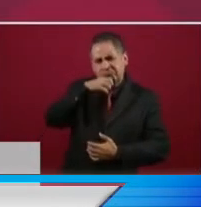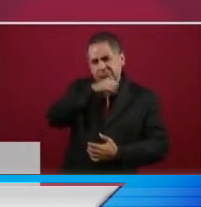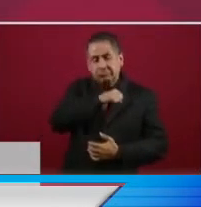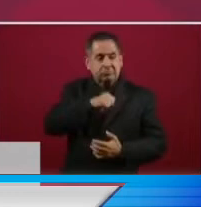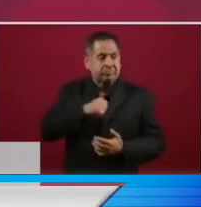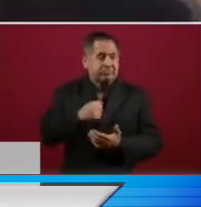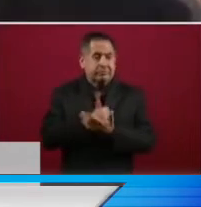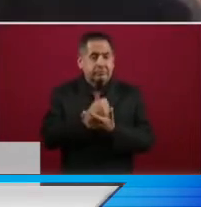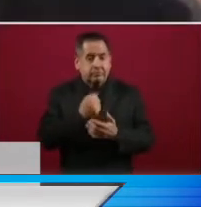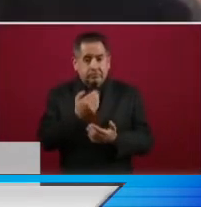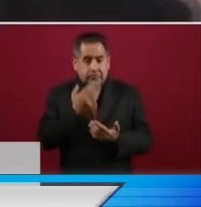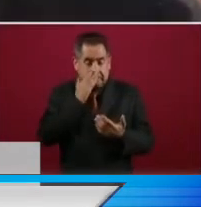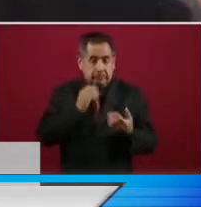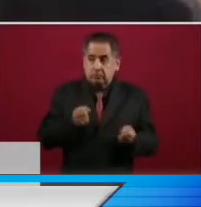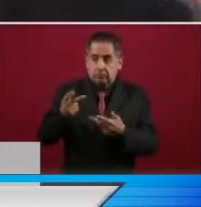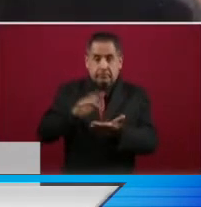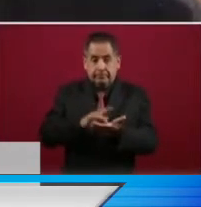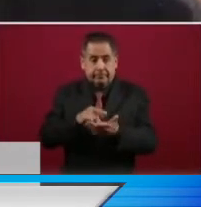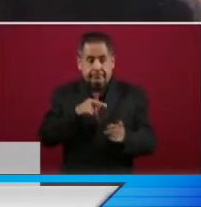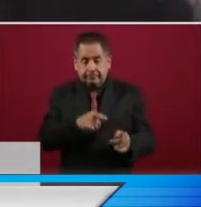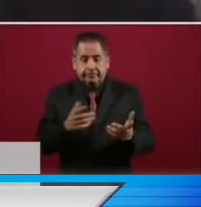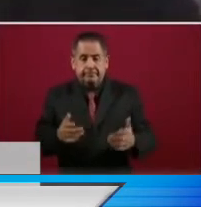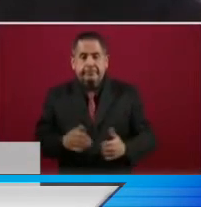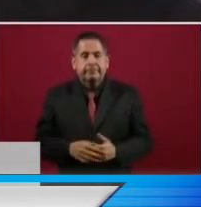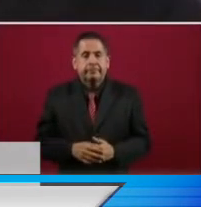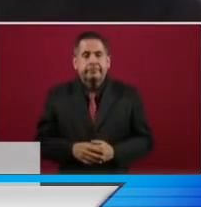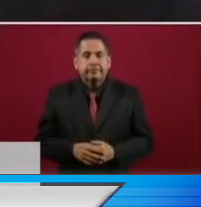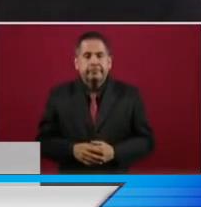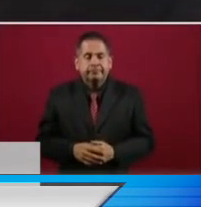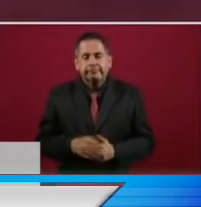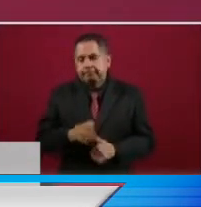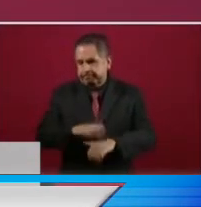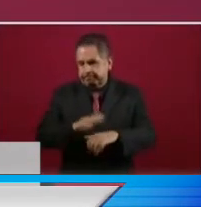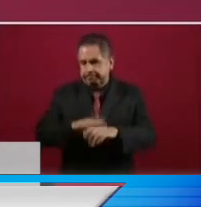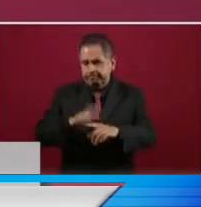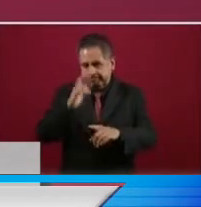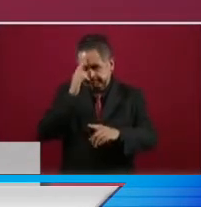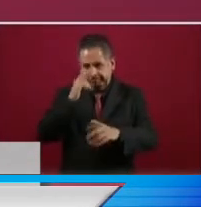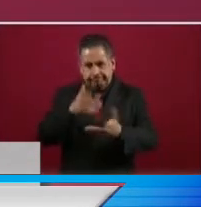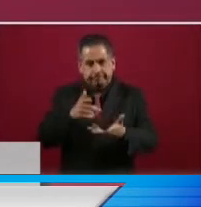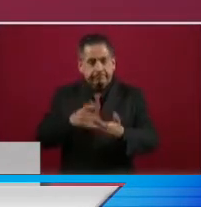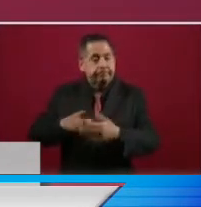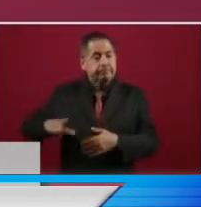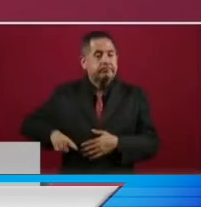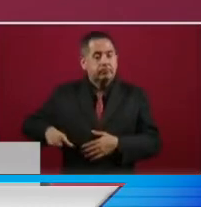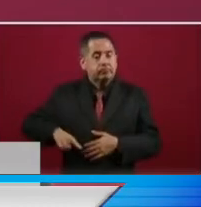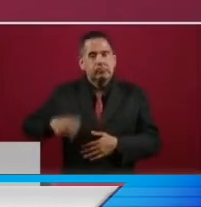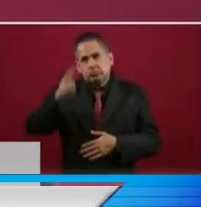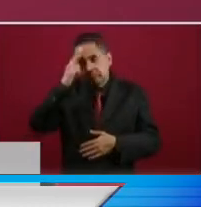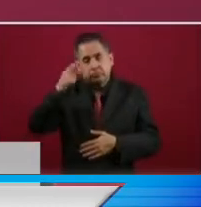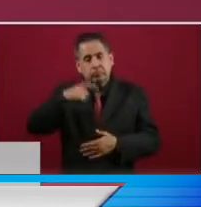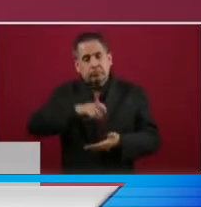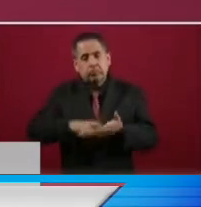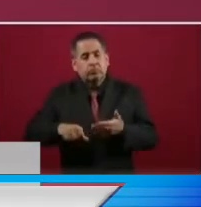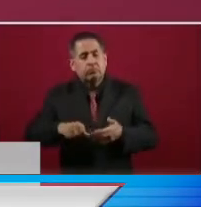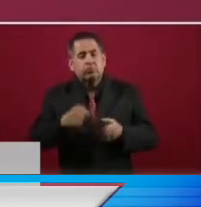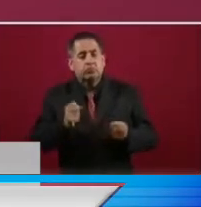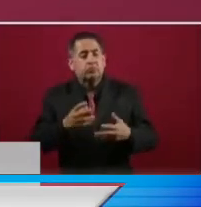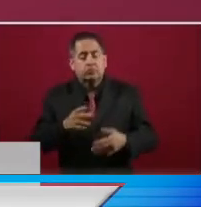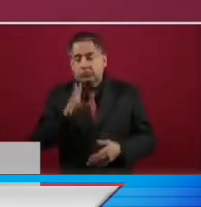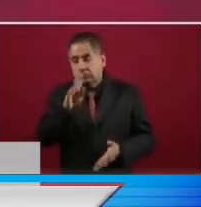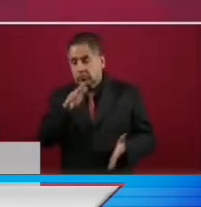medicamentos imprescindibles para la población. Espera que cambien de actitud los laboratorios mexicanos. Y si no es así, se continuará con la compra